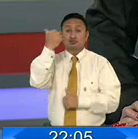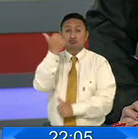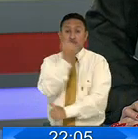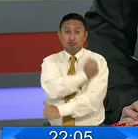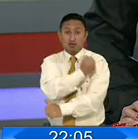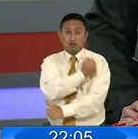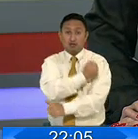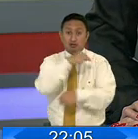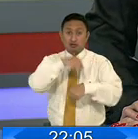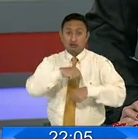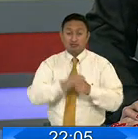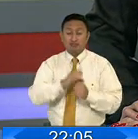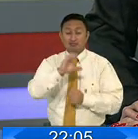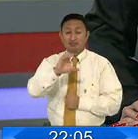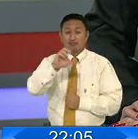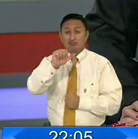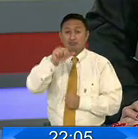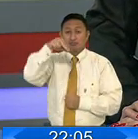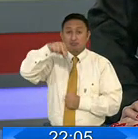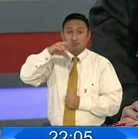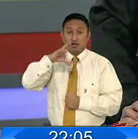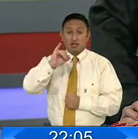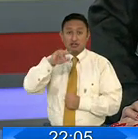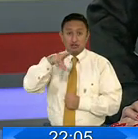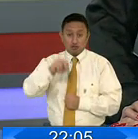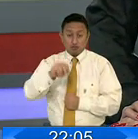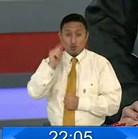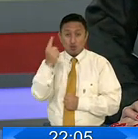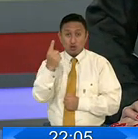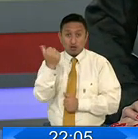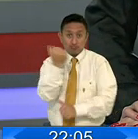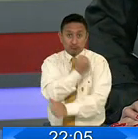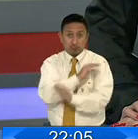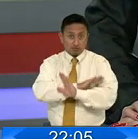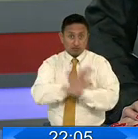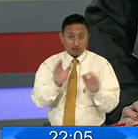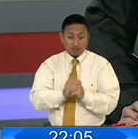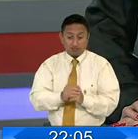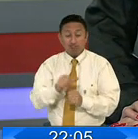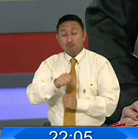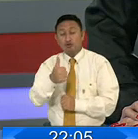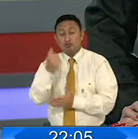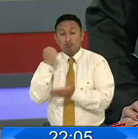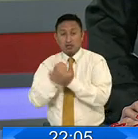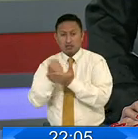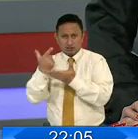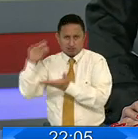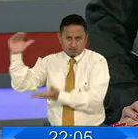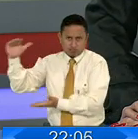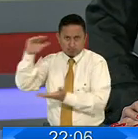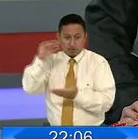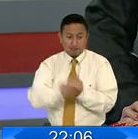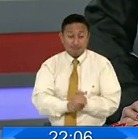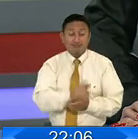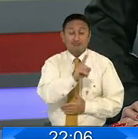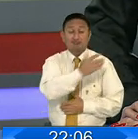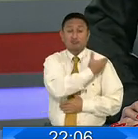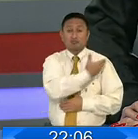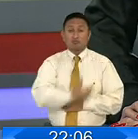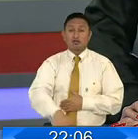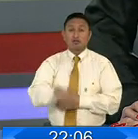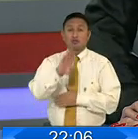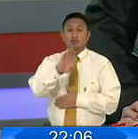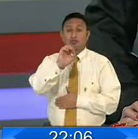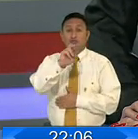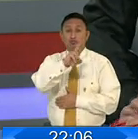vacunas CanSino de una sola aplicación, junto a un nuevo lote de otras marcas. El anuncio lo realizó el vicepresidente